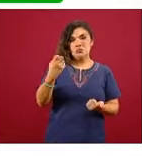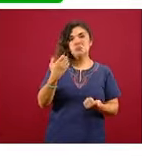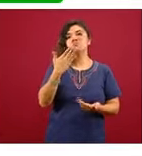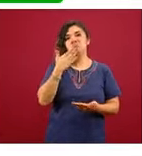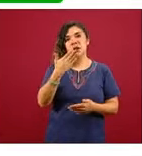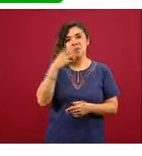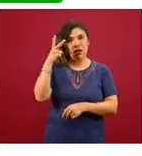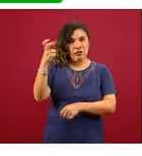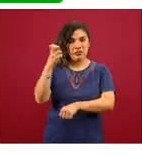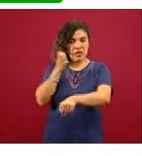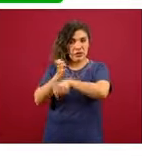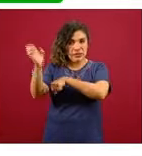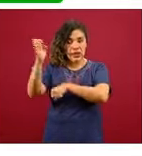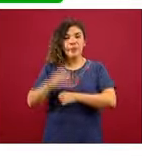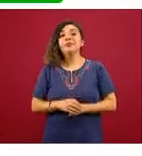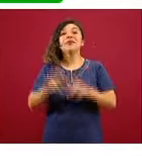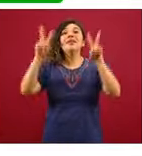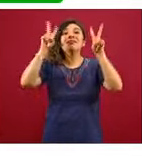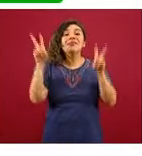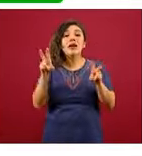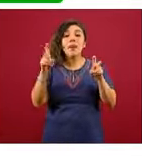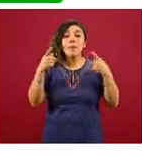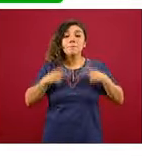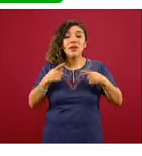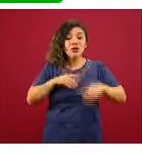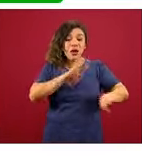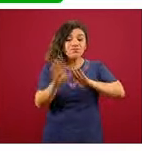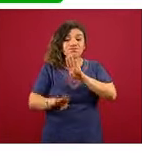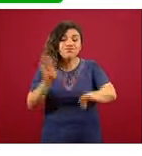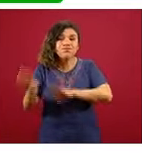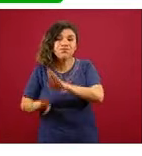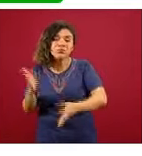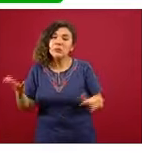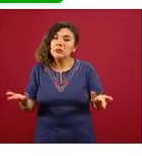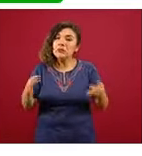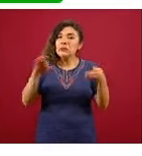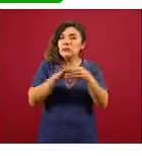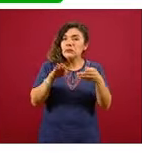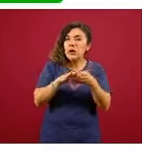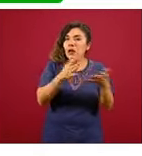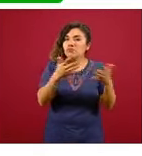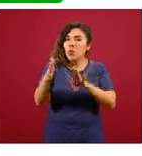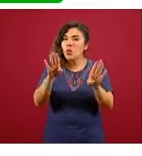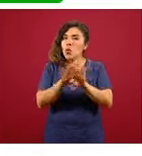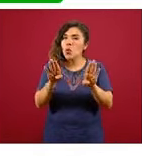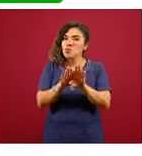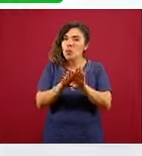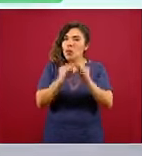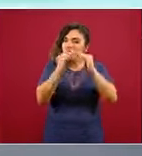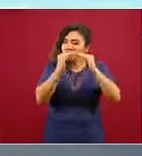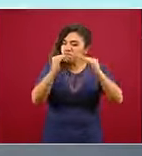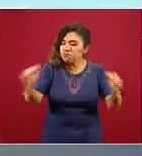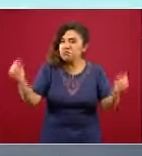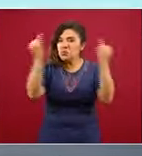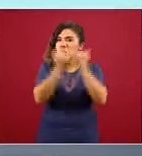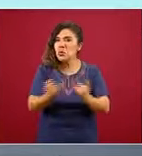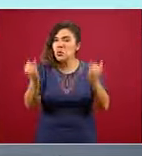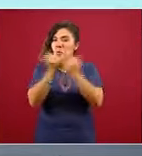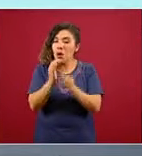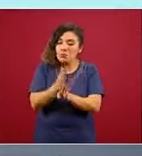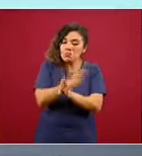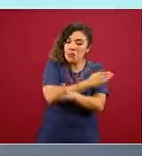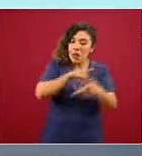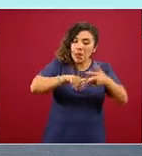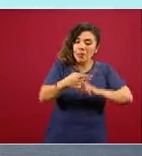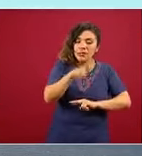el Estado. En el tema de las defunciones, estas venían más o menos en una meseta de estabilidad desde que iniciaron en la